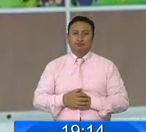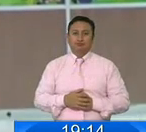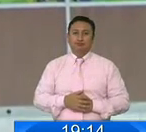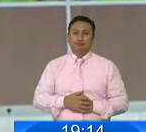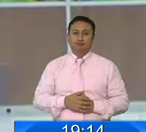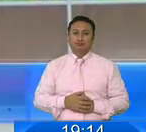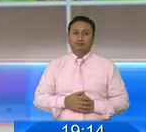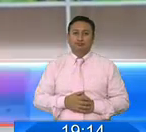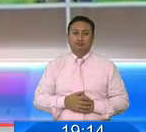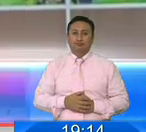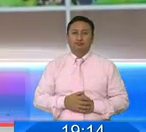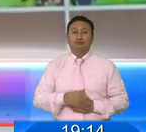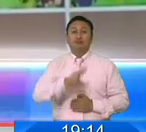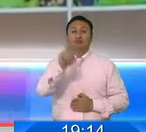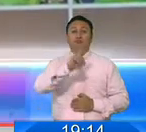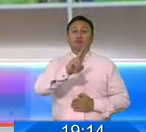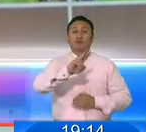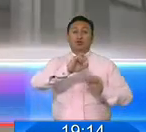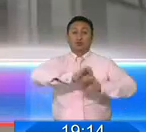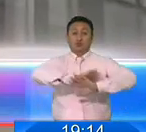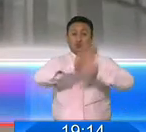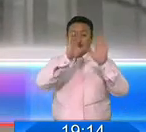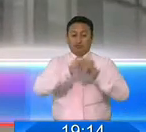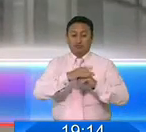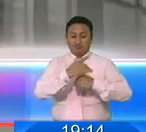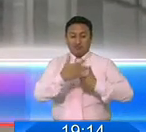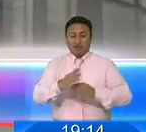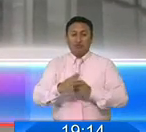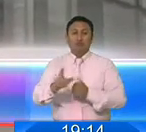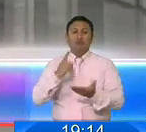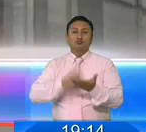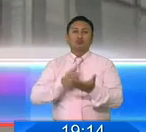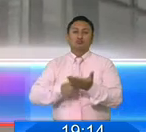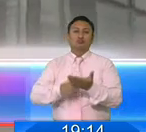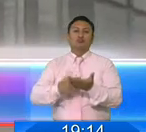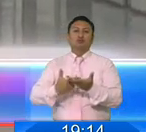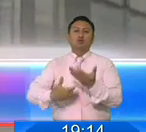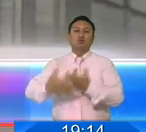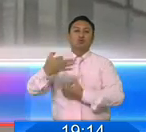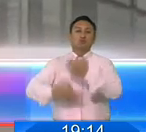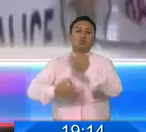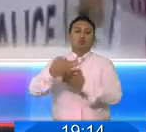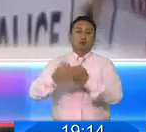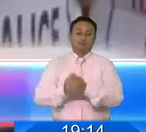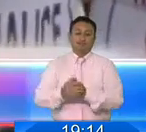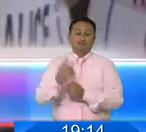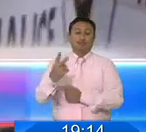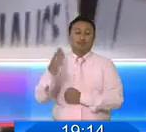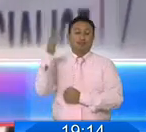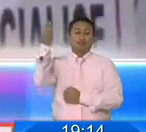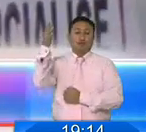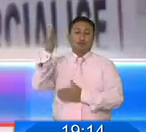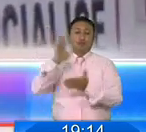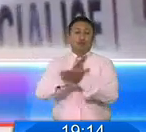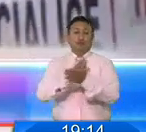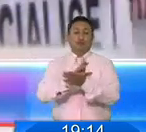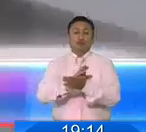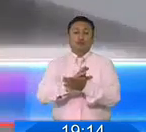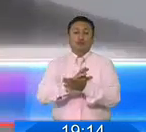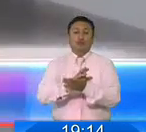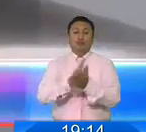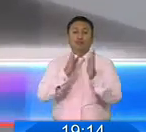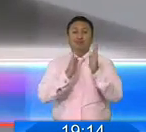la madrugada de este viernes culminó la audiencia de juzgamiento en contra de dos profesores del colegio réplica